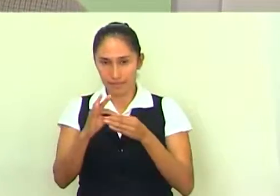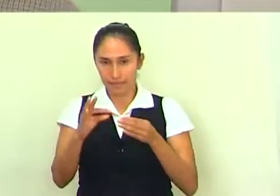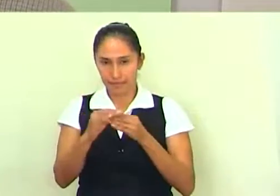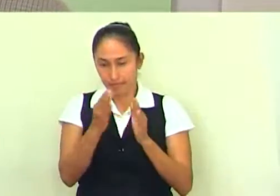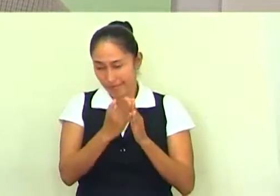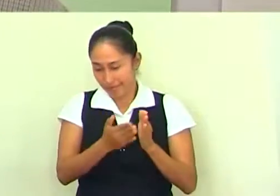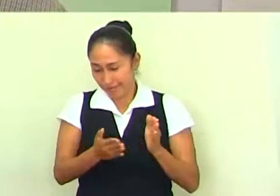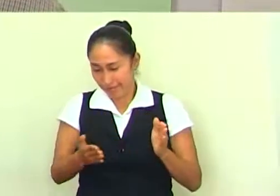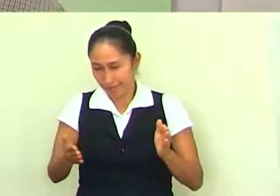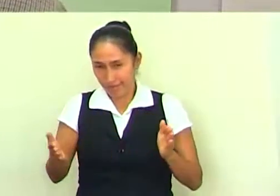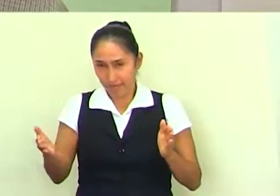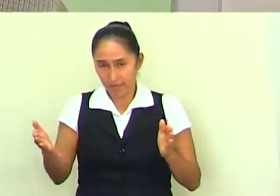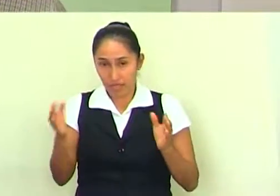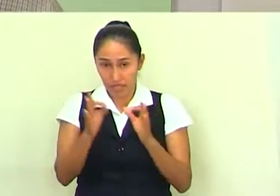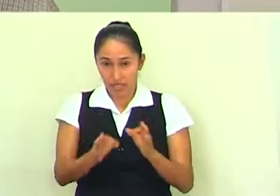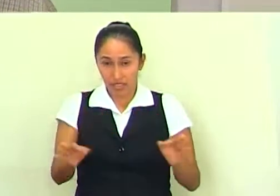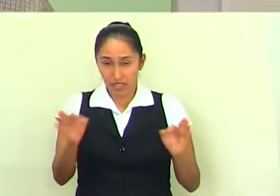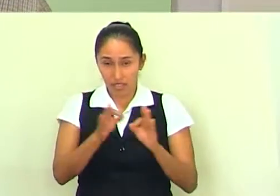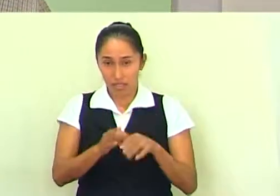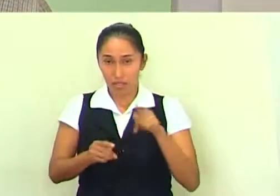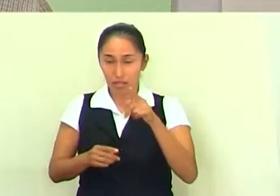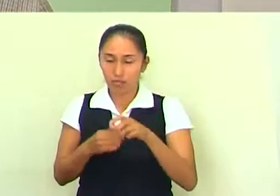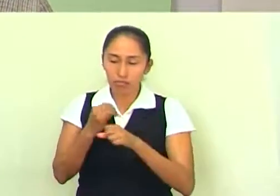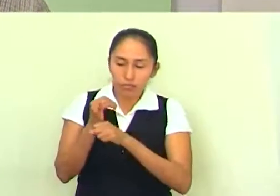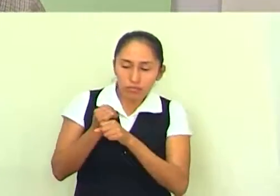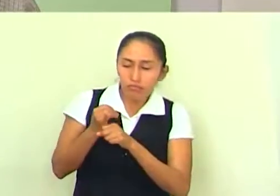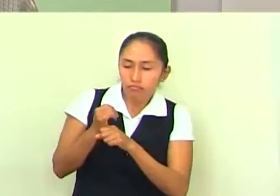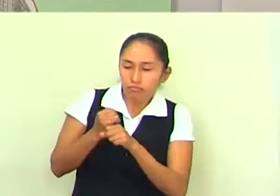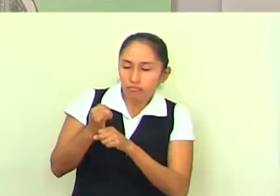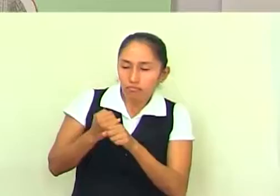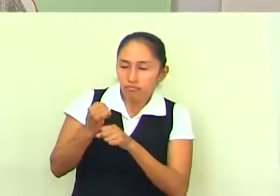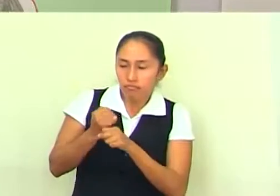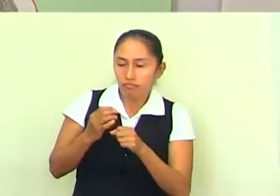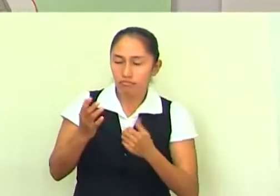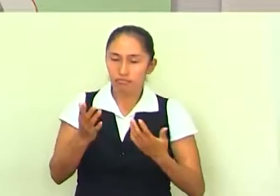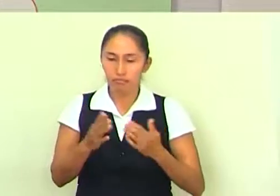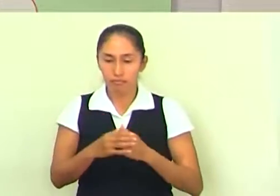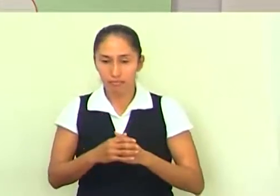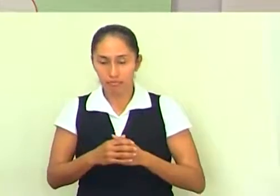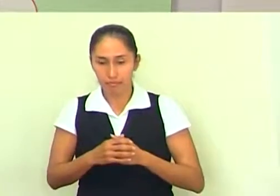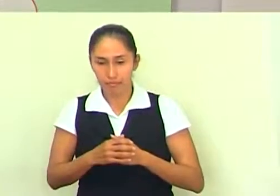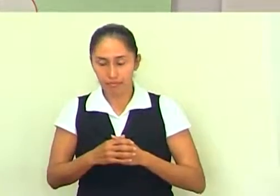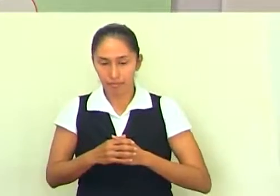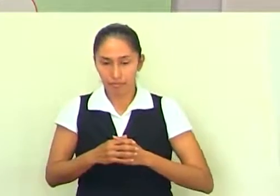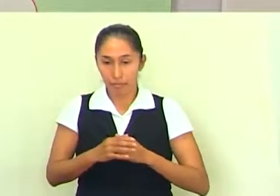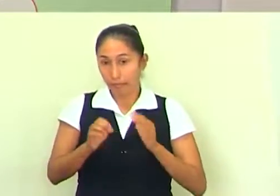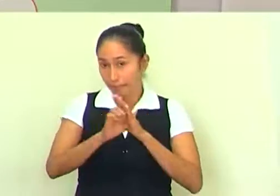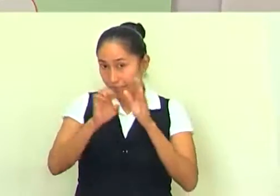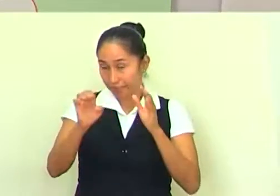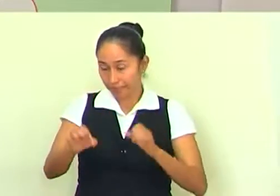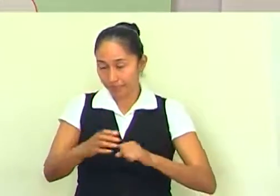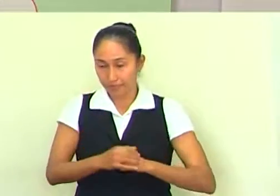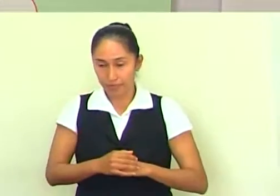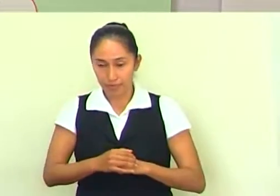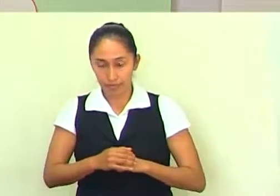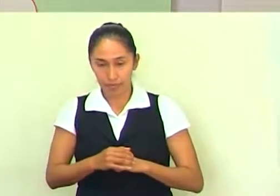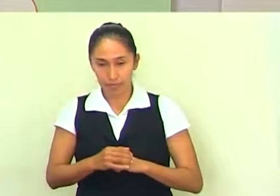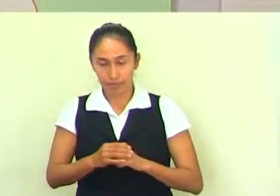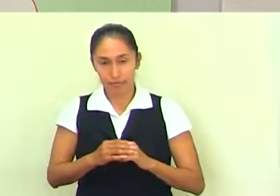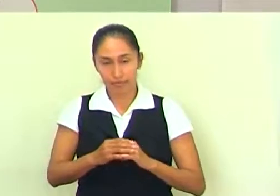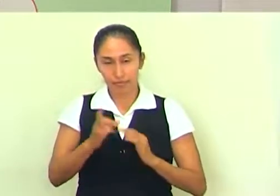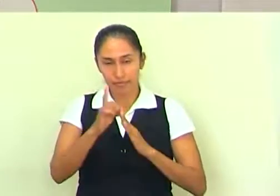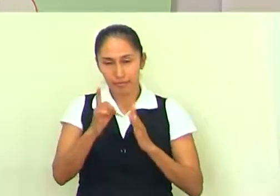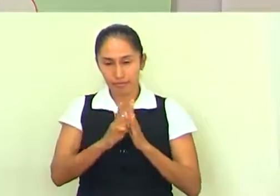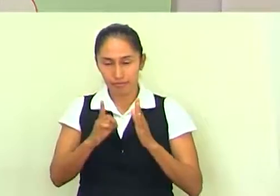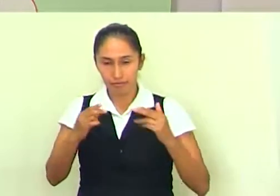importante que cuando tú investigues, revises en diferentes fuentes, recomendarte también